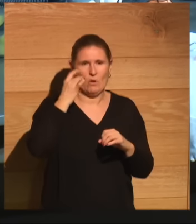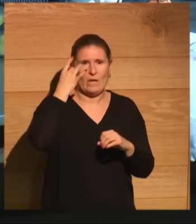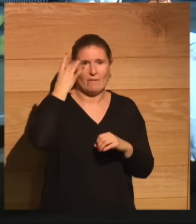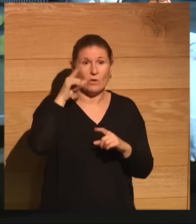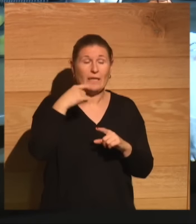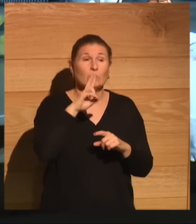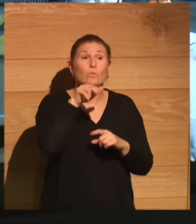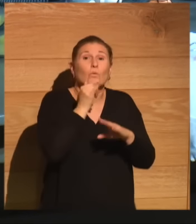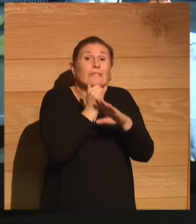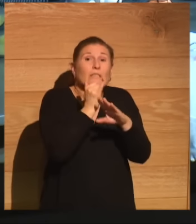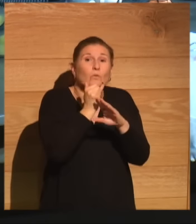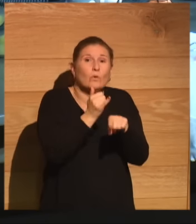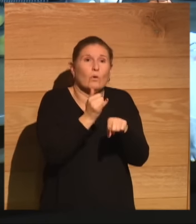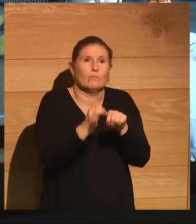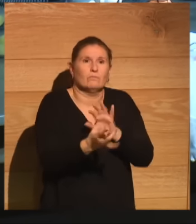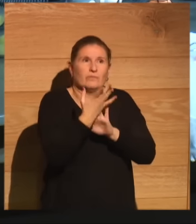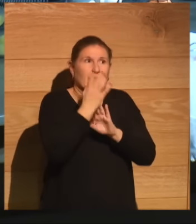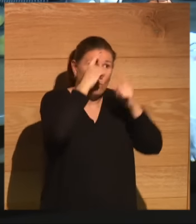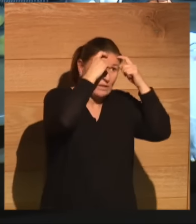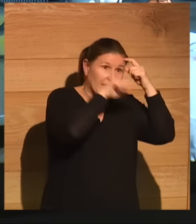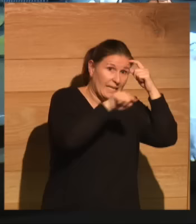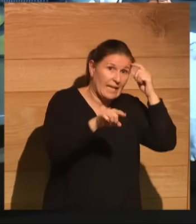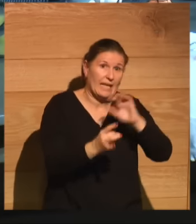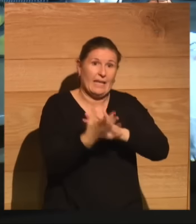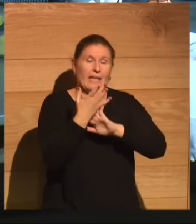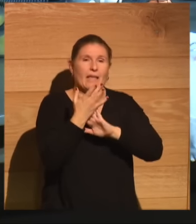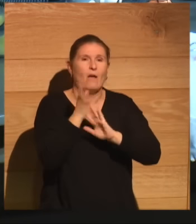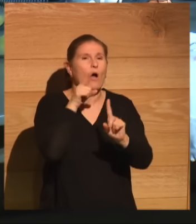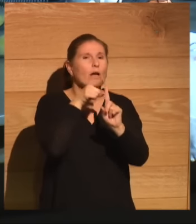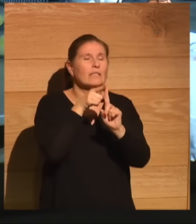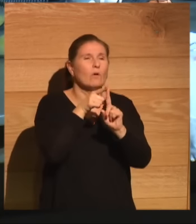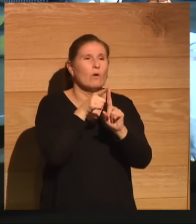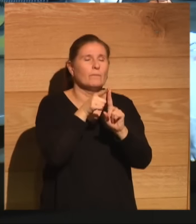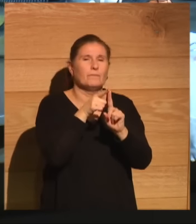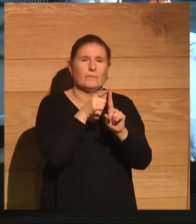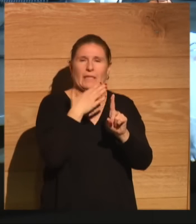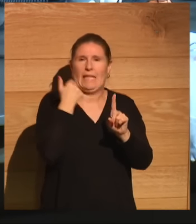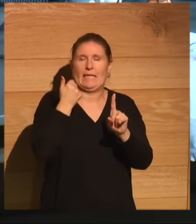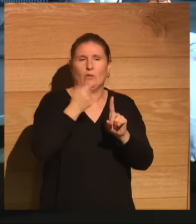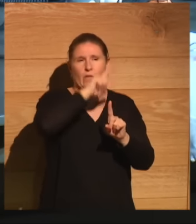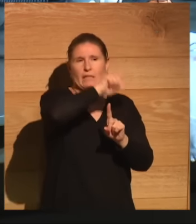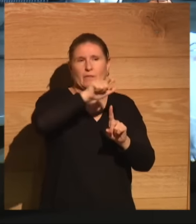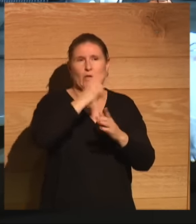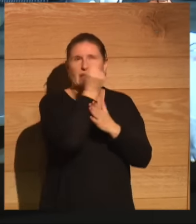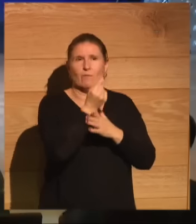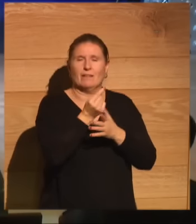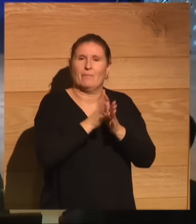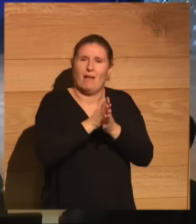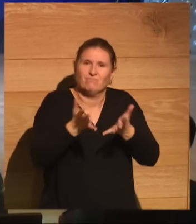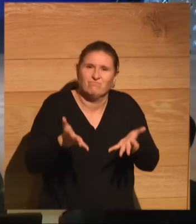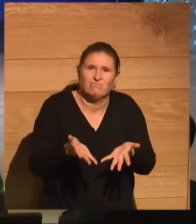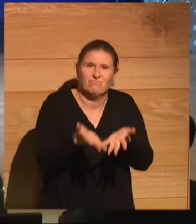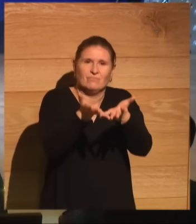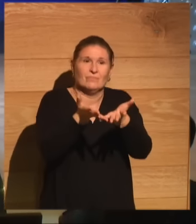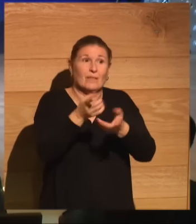un instituto que ha creado Walt Disney para fomentar el talento de los grandes dibujantes, ¿no? Yo creo que ahí su